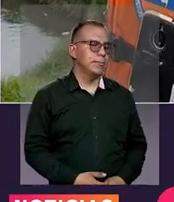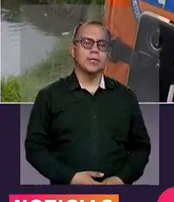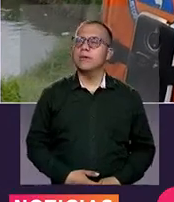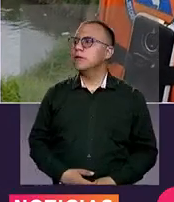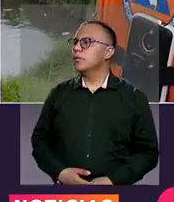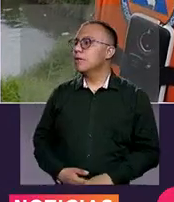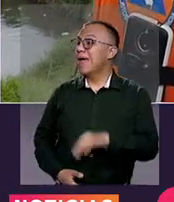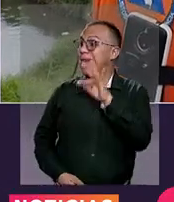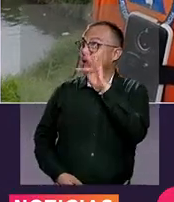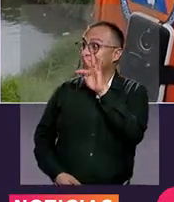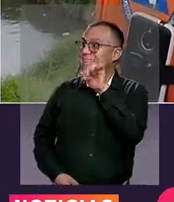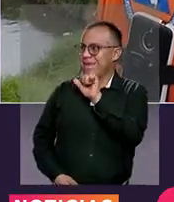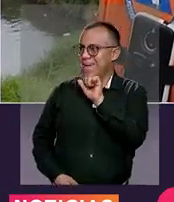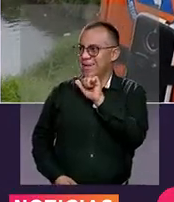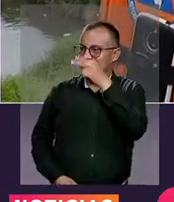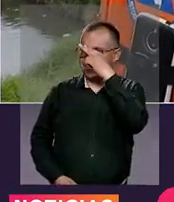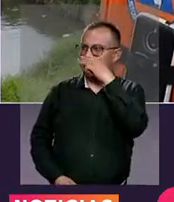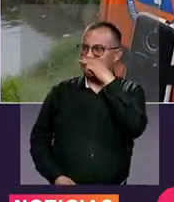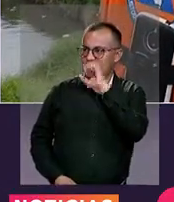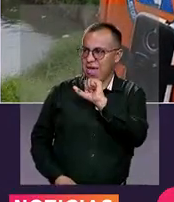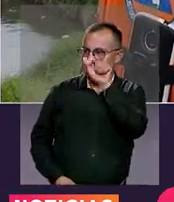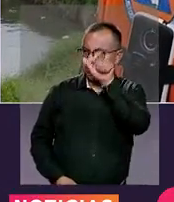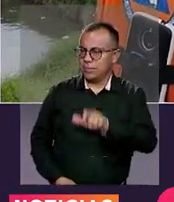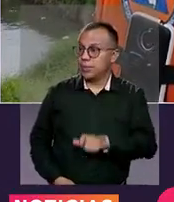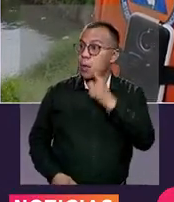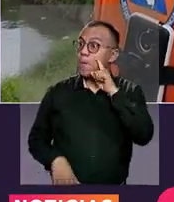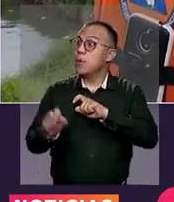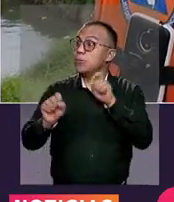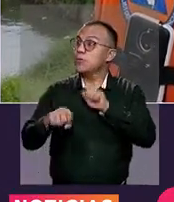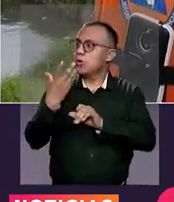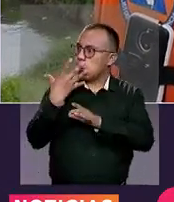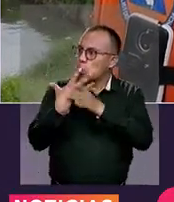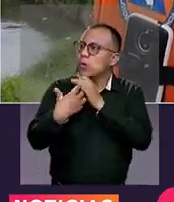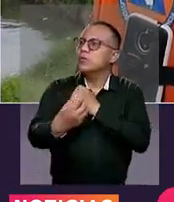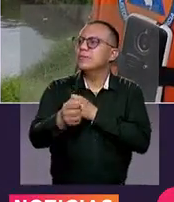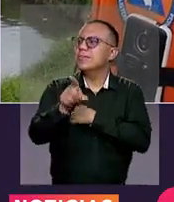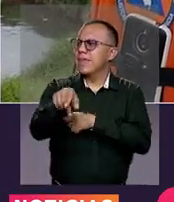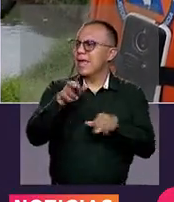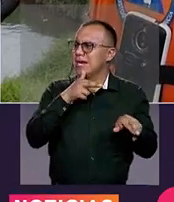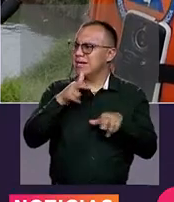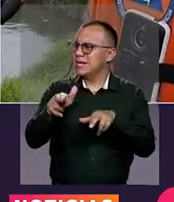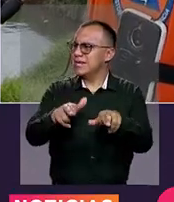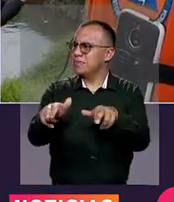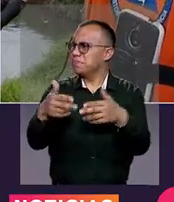La tía de la menor dijo algo y es la probabilidad de dragar el río. ¿Qué tan factible es esto?